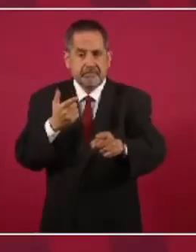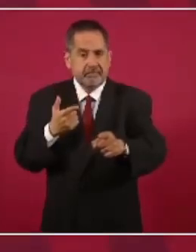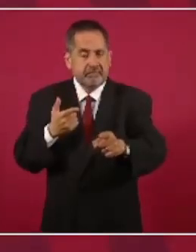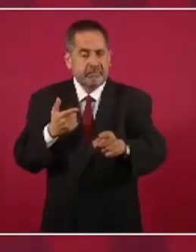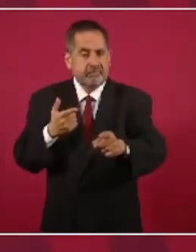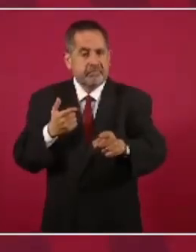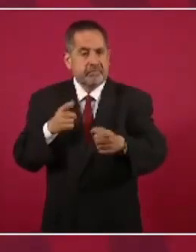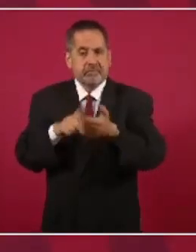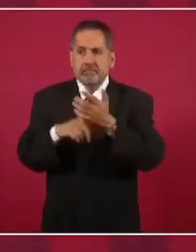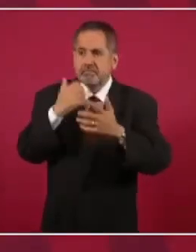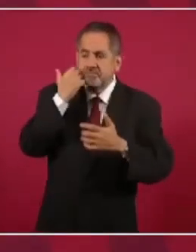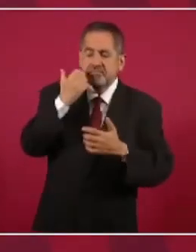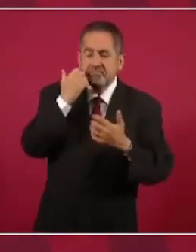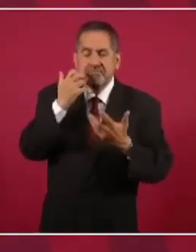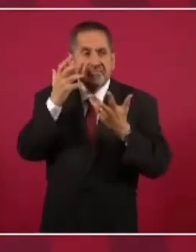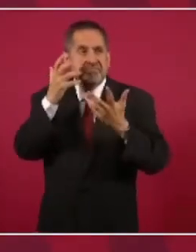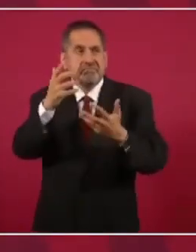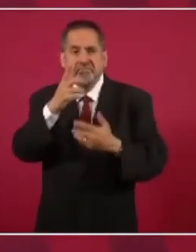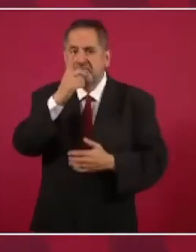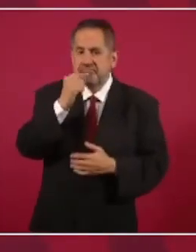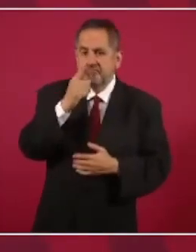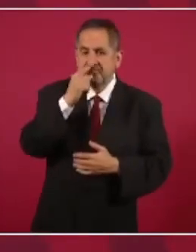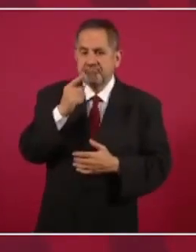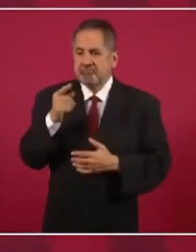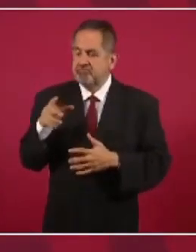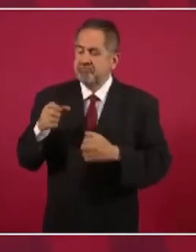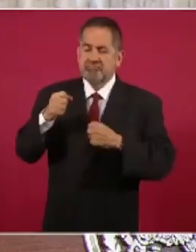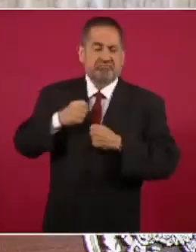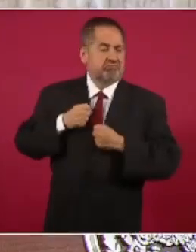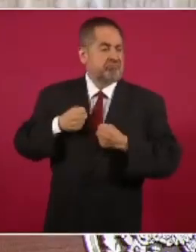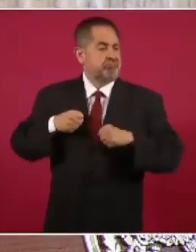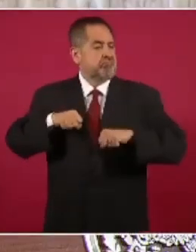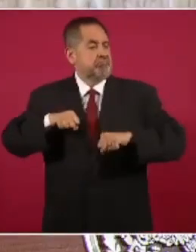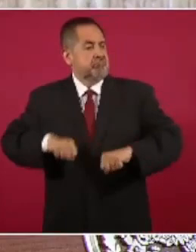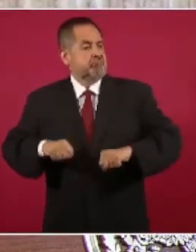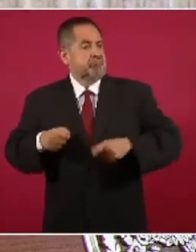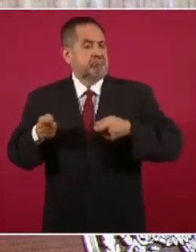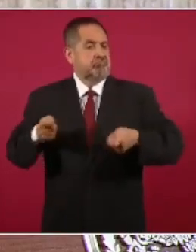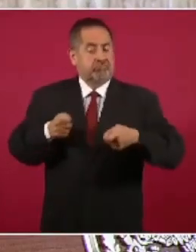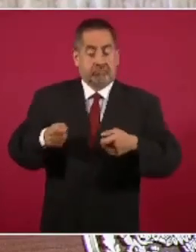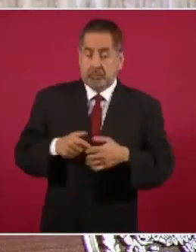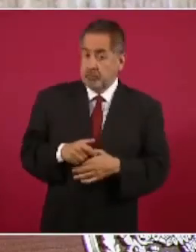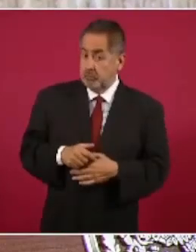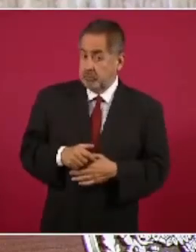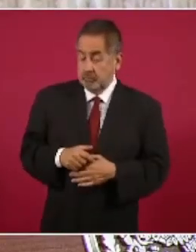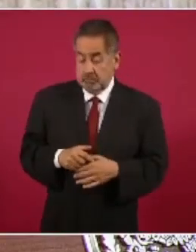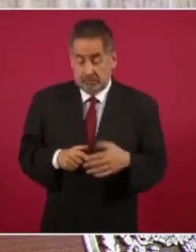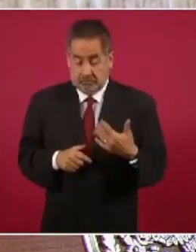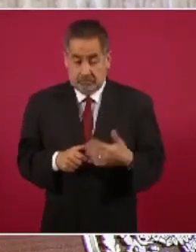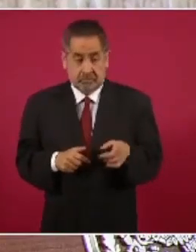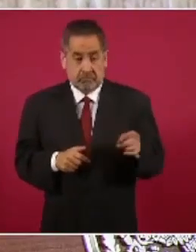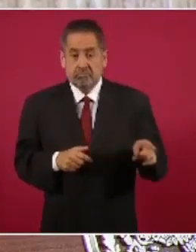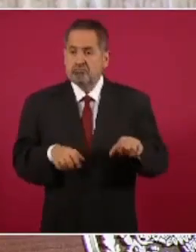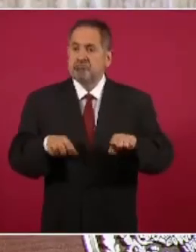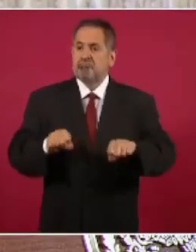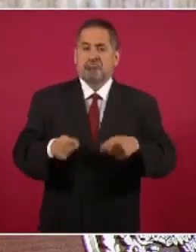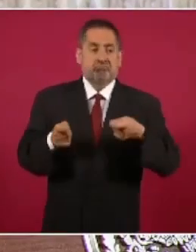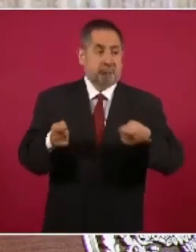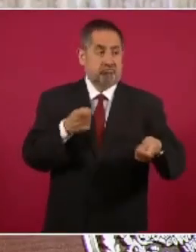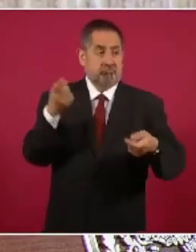ser policías y tener poder, y vaya que lo